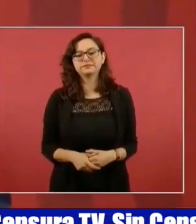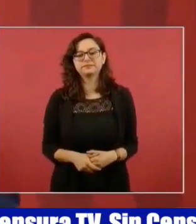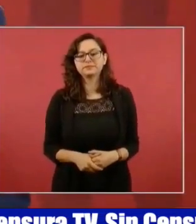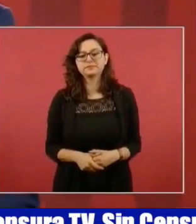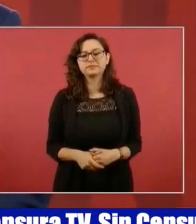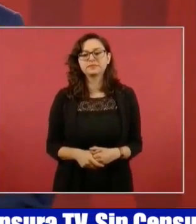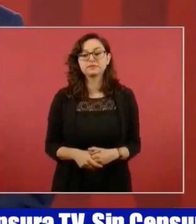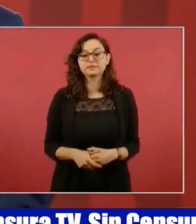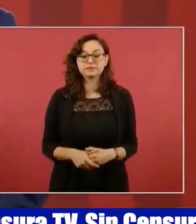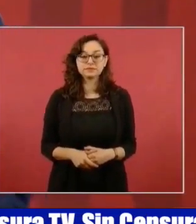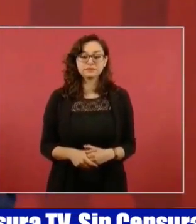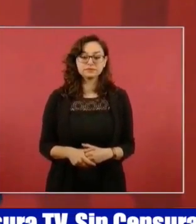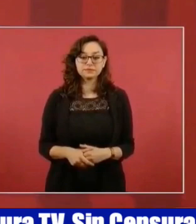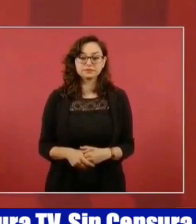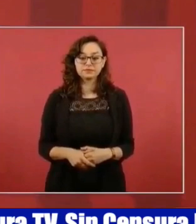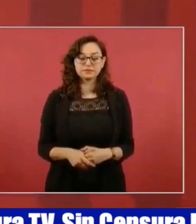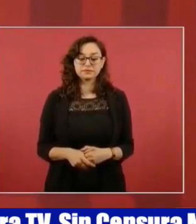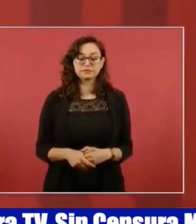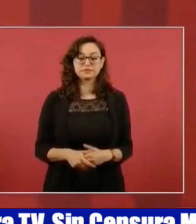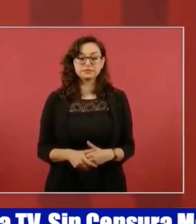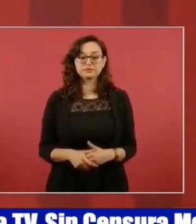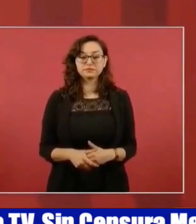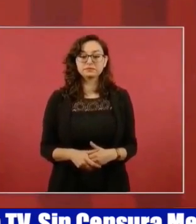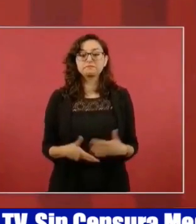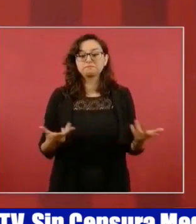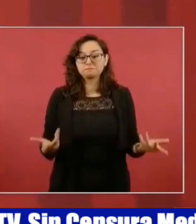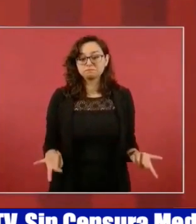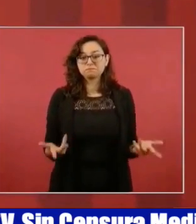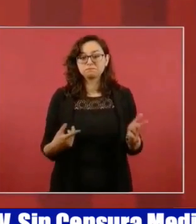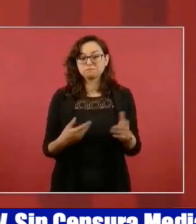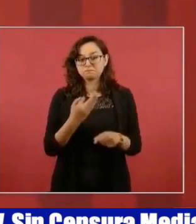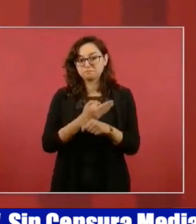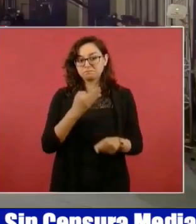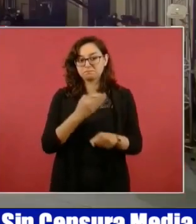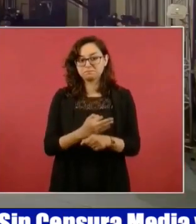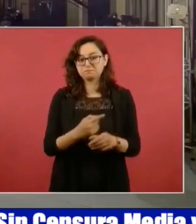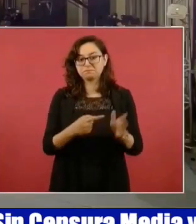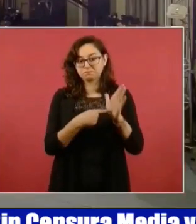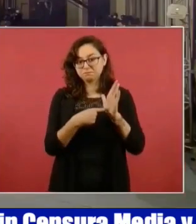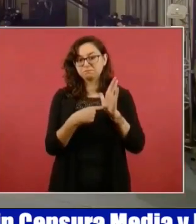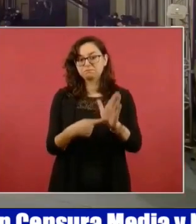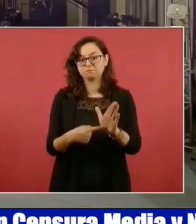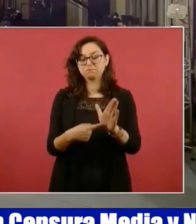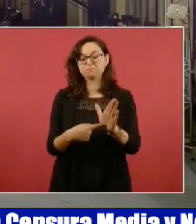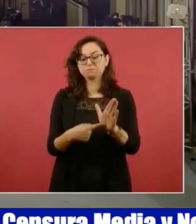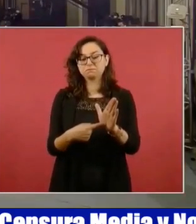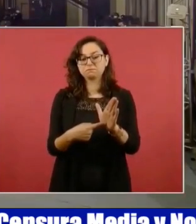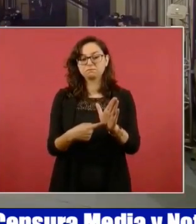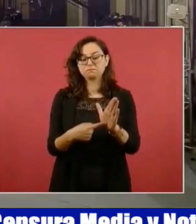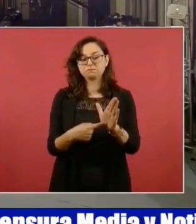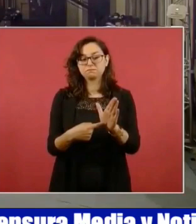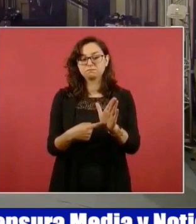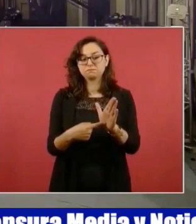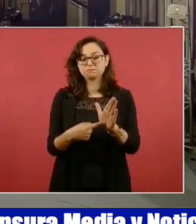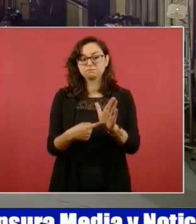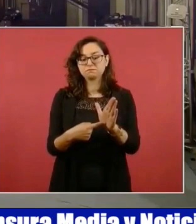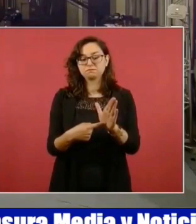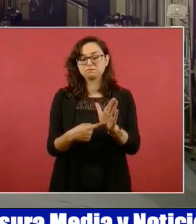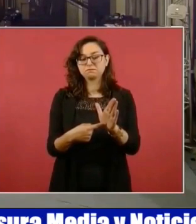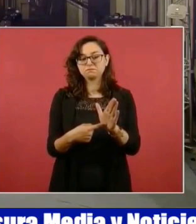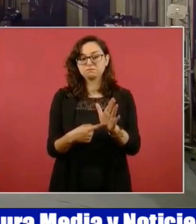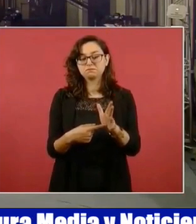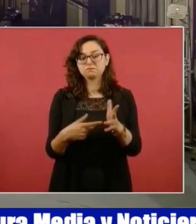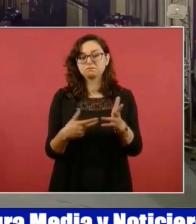Entonces vamos a ver las mentiras y no se